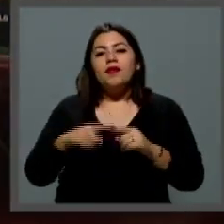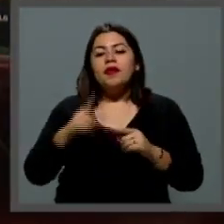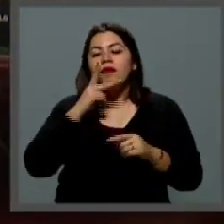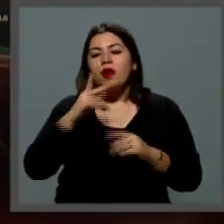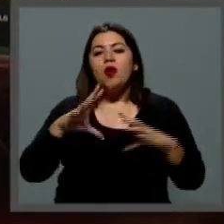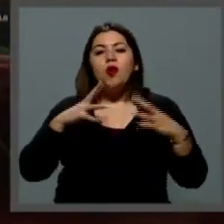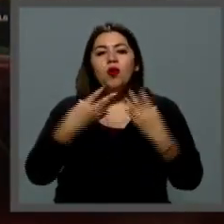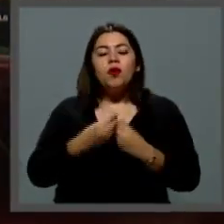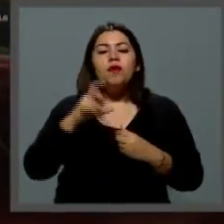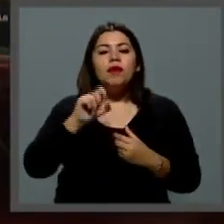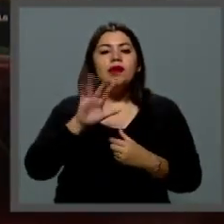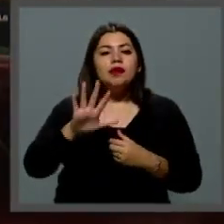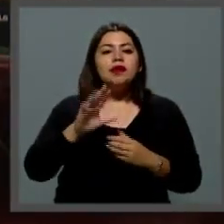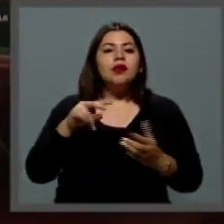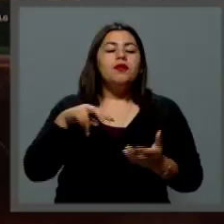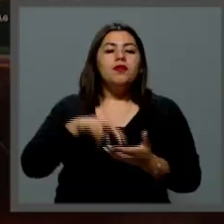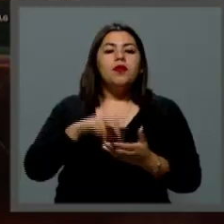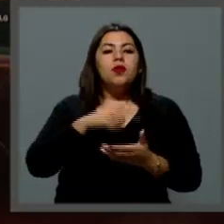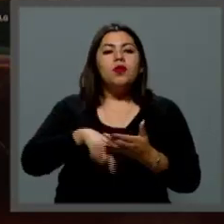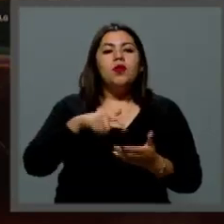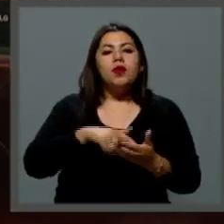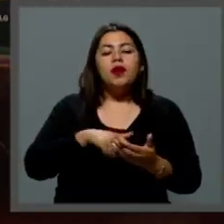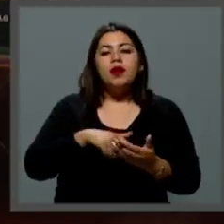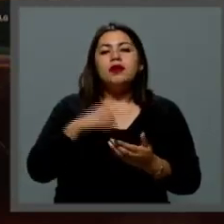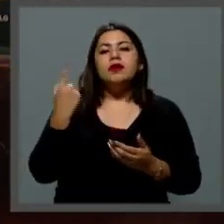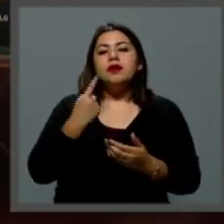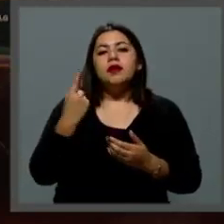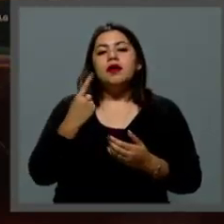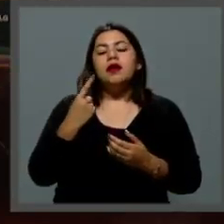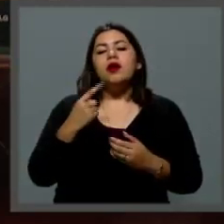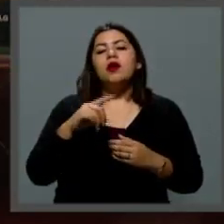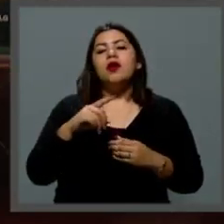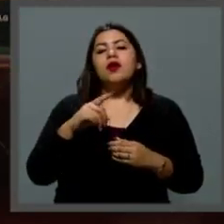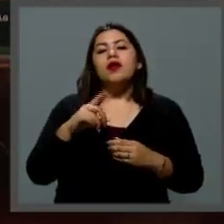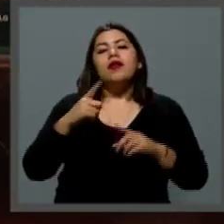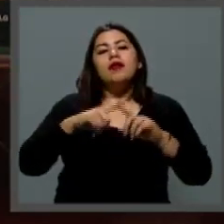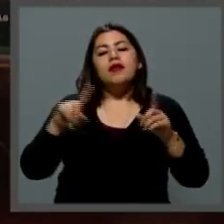impugnaciones junto con 26 impugnaciones de los distritales